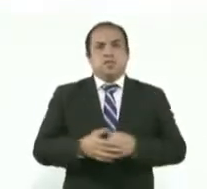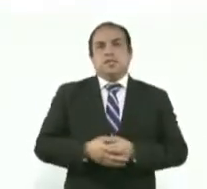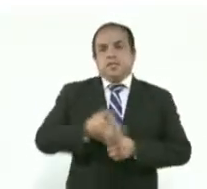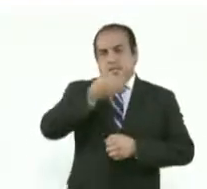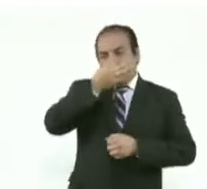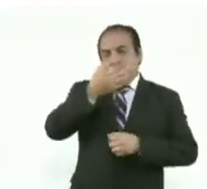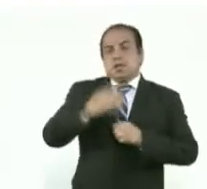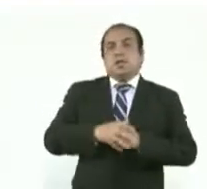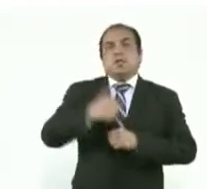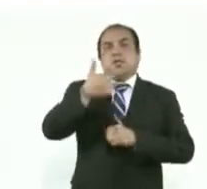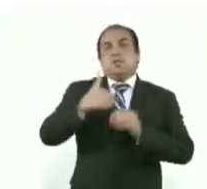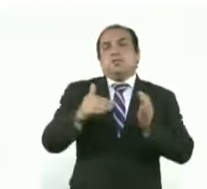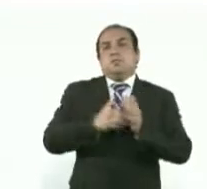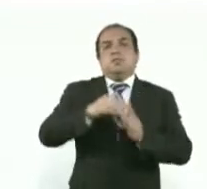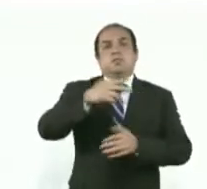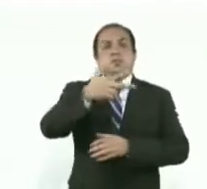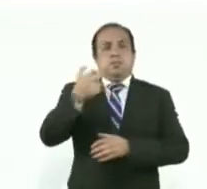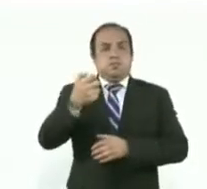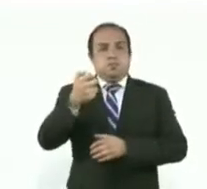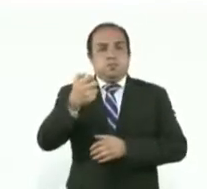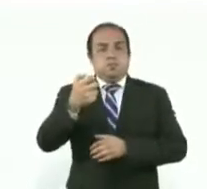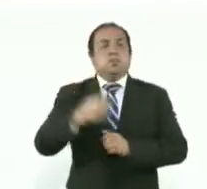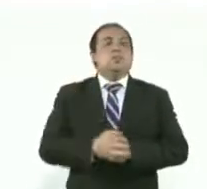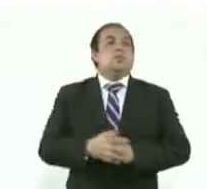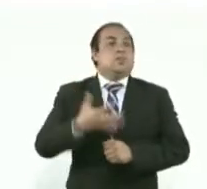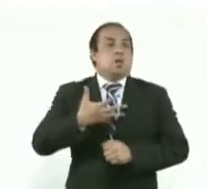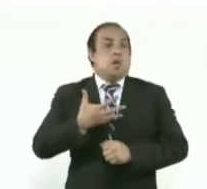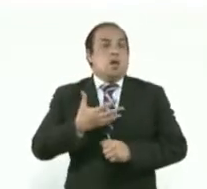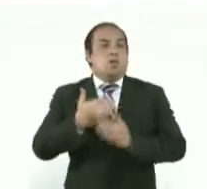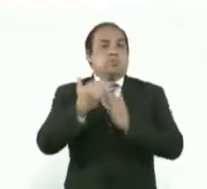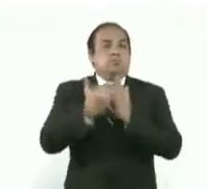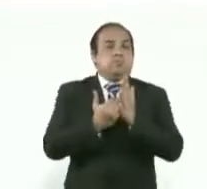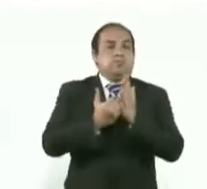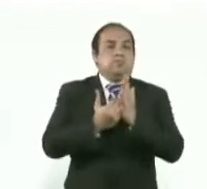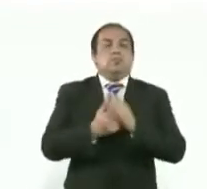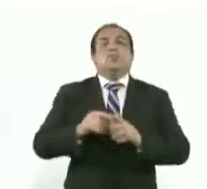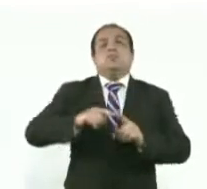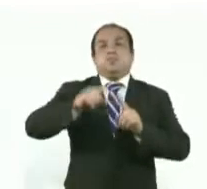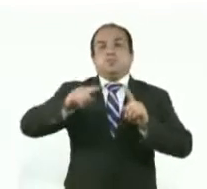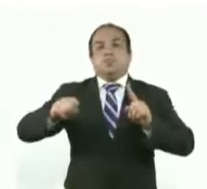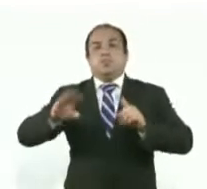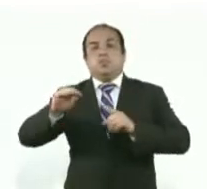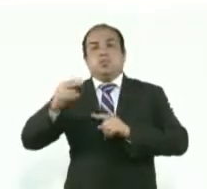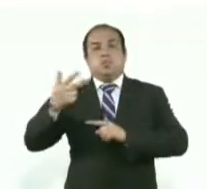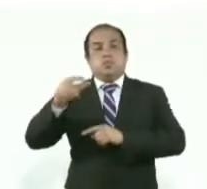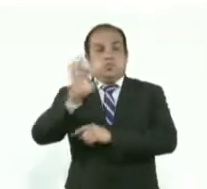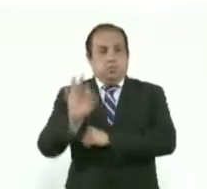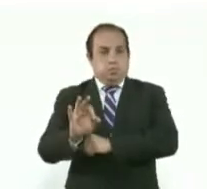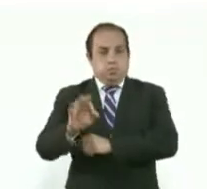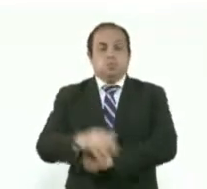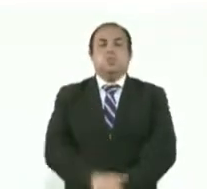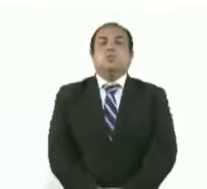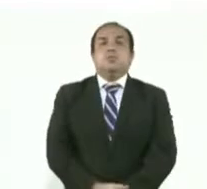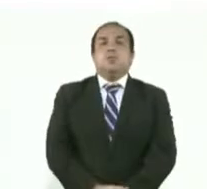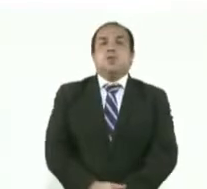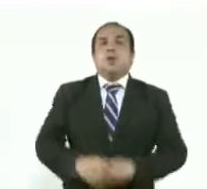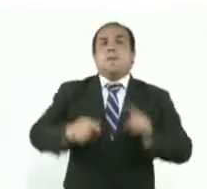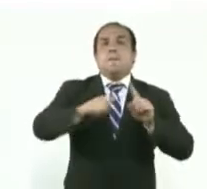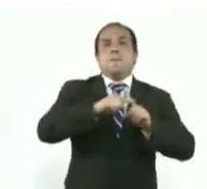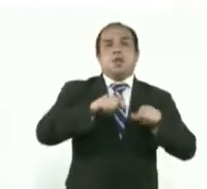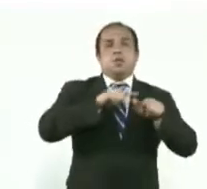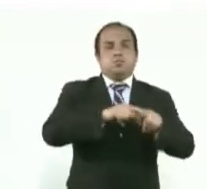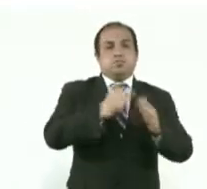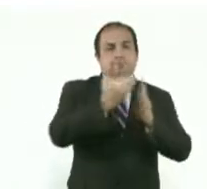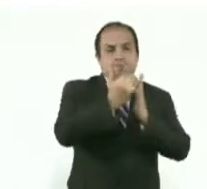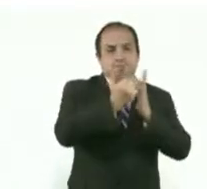de 7.800 que fue nuestro máximo, por eso esta reducción de prácticamente el 98%. Siguiente. La positividad sigue